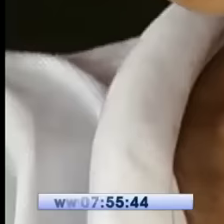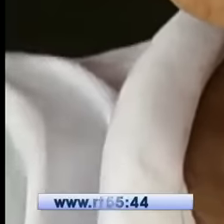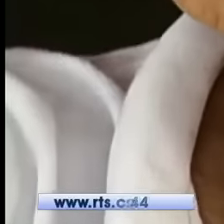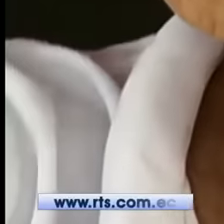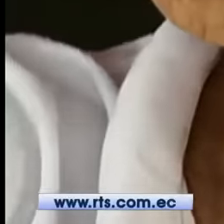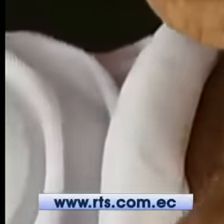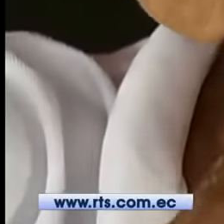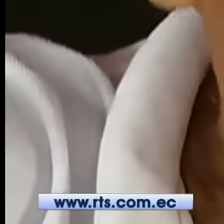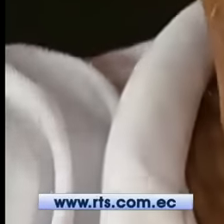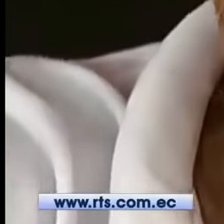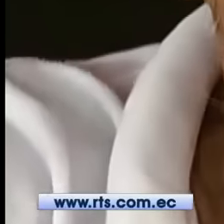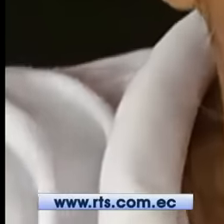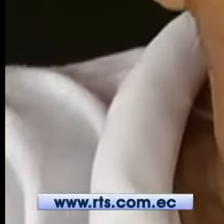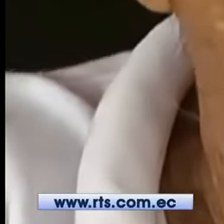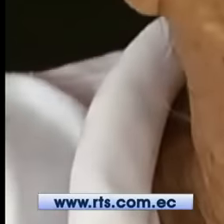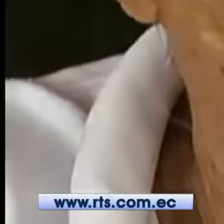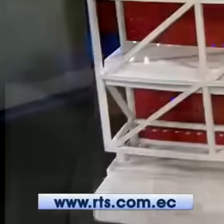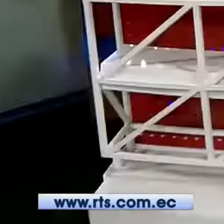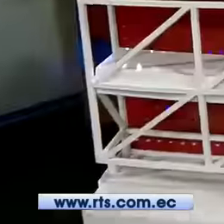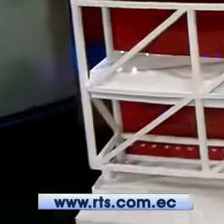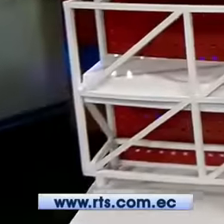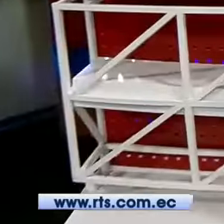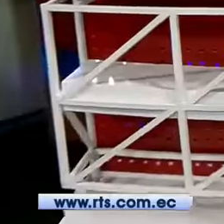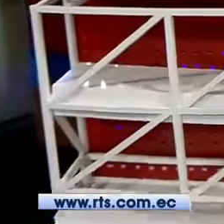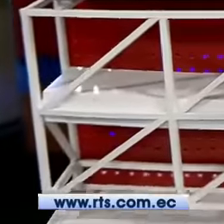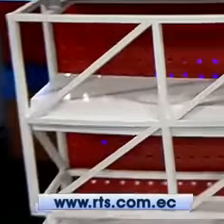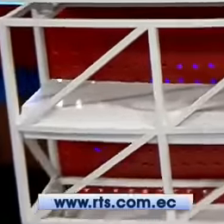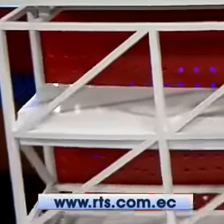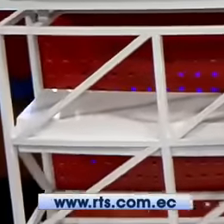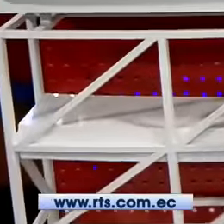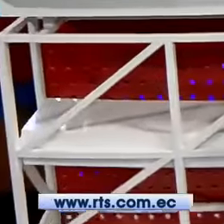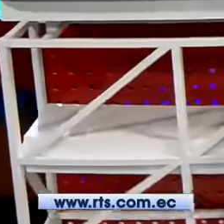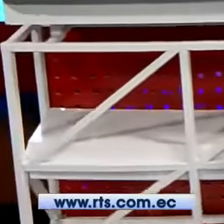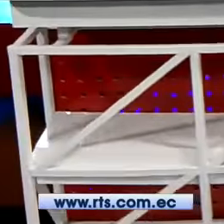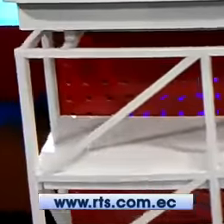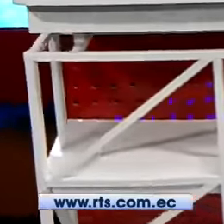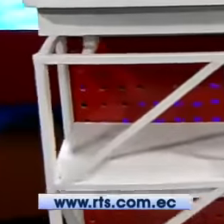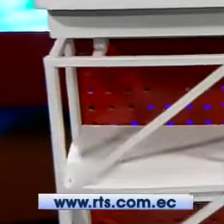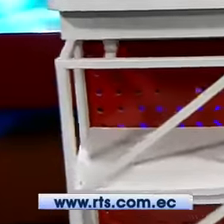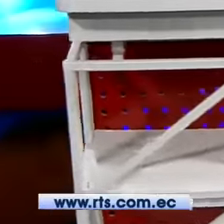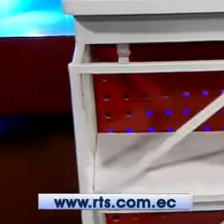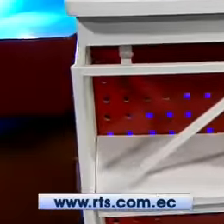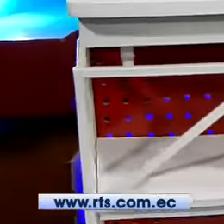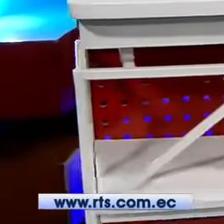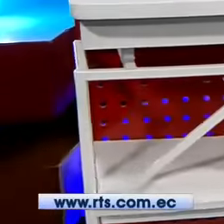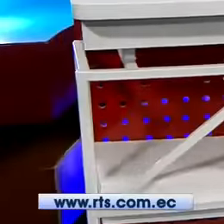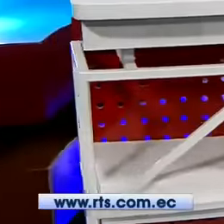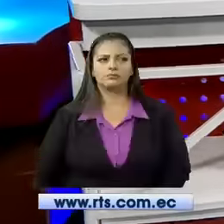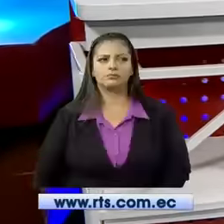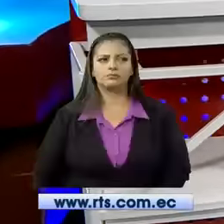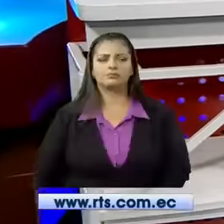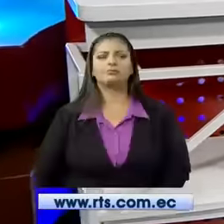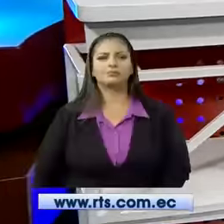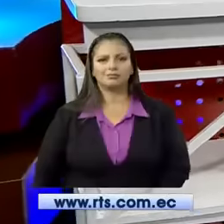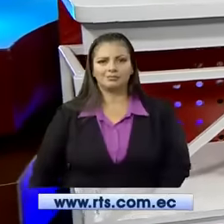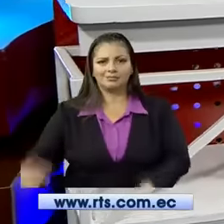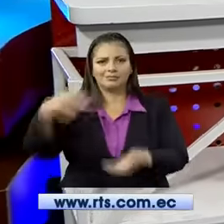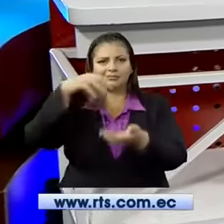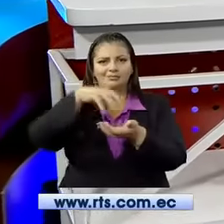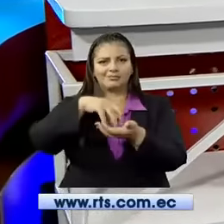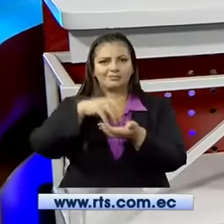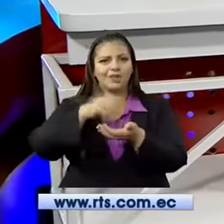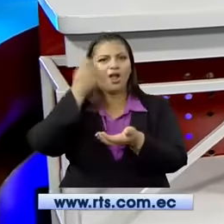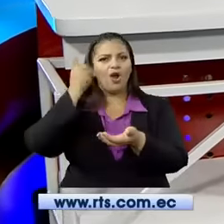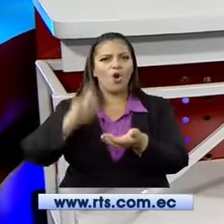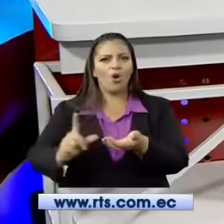informó ítalo Ruiz el florecimiento de los no solo puede ser admirado en la provincia